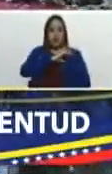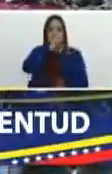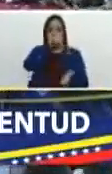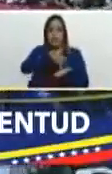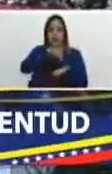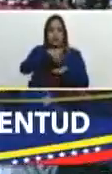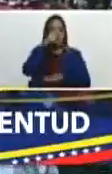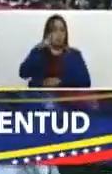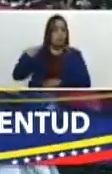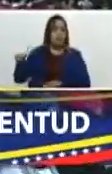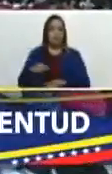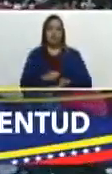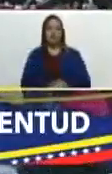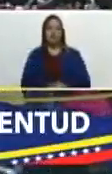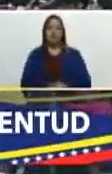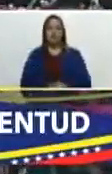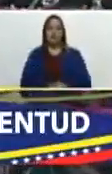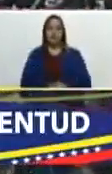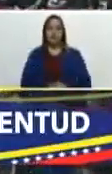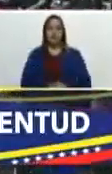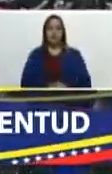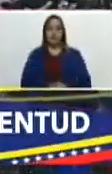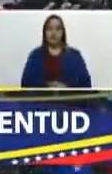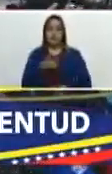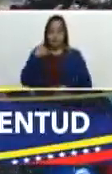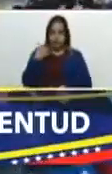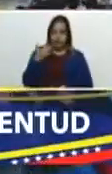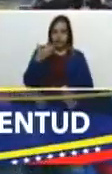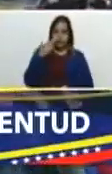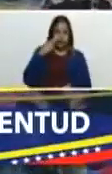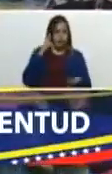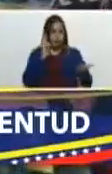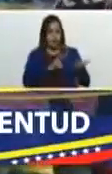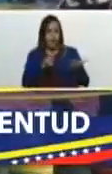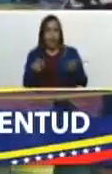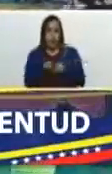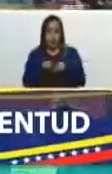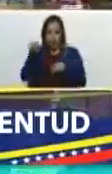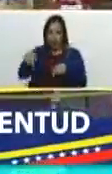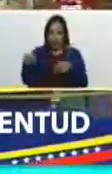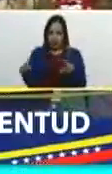Participación Ciudadana. Y me tocó recibir, como estoy recibiendo hoy,